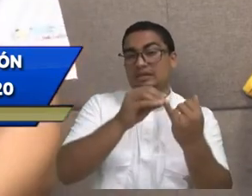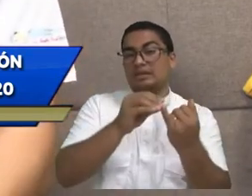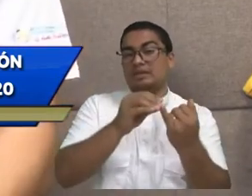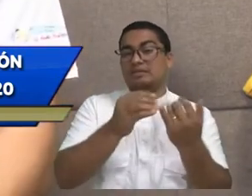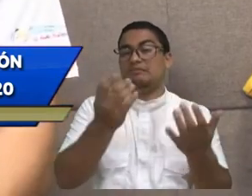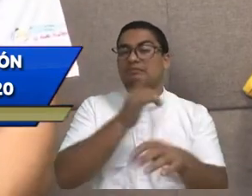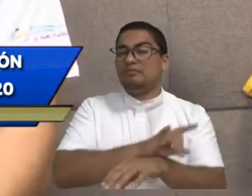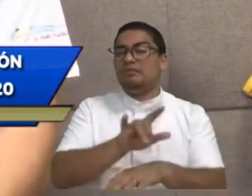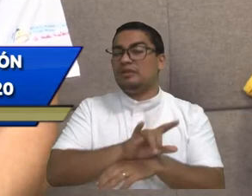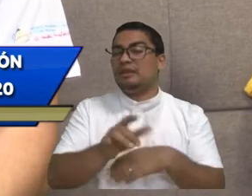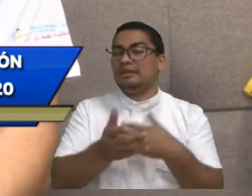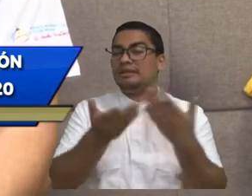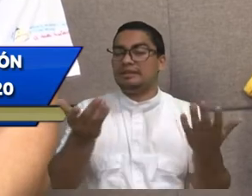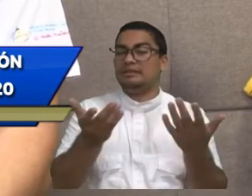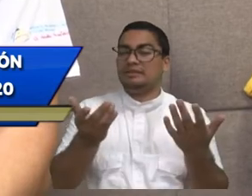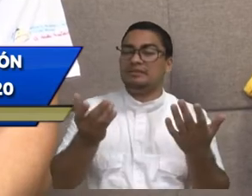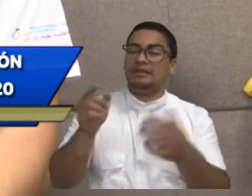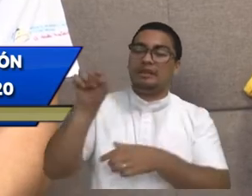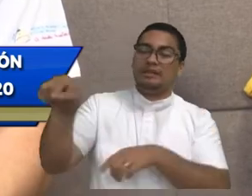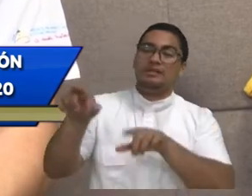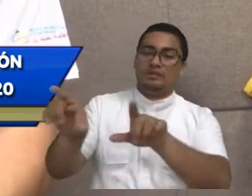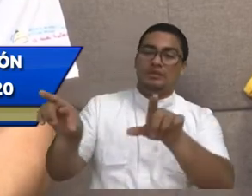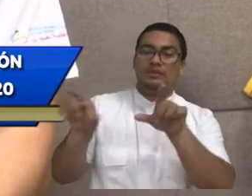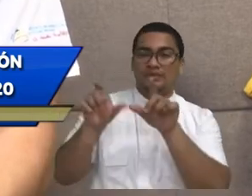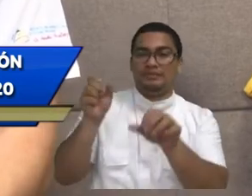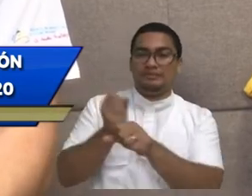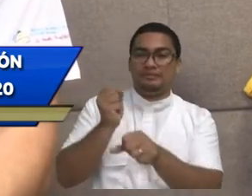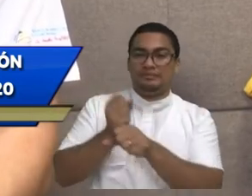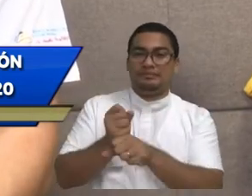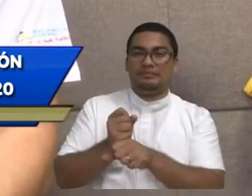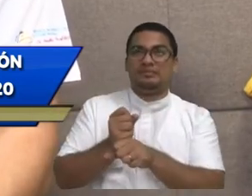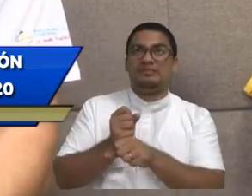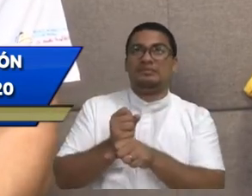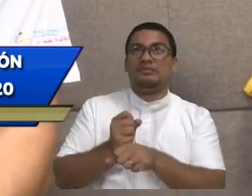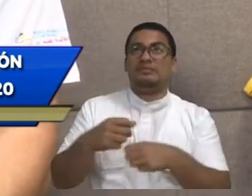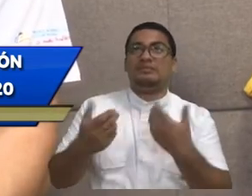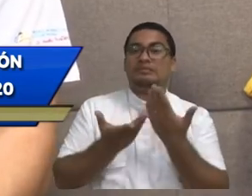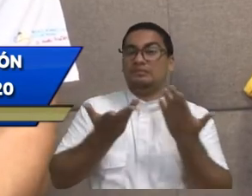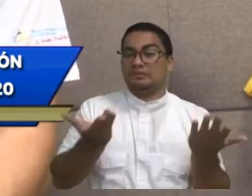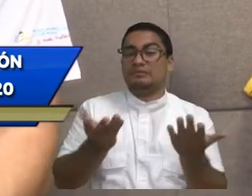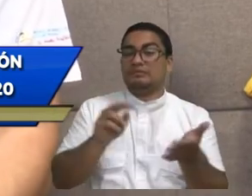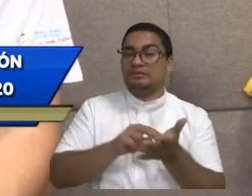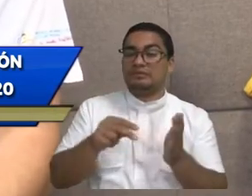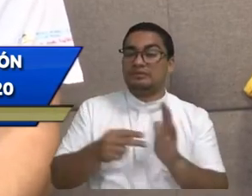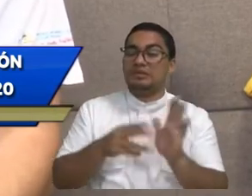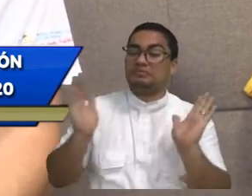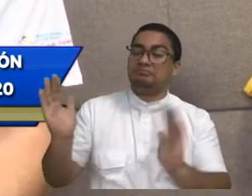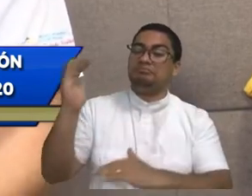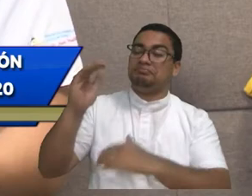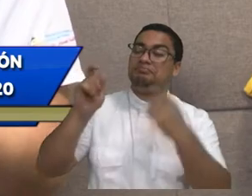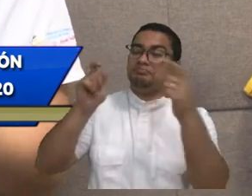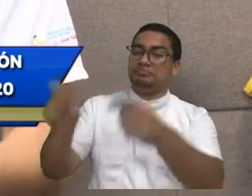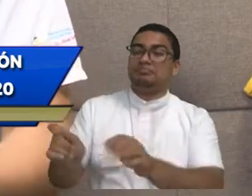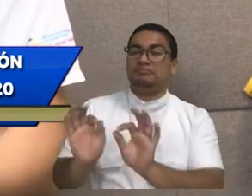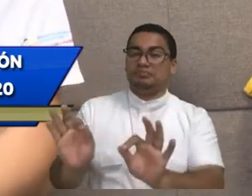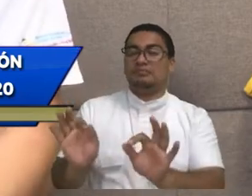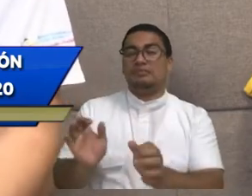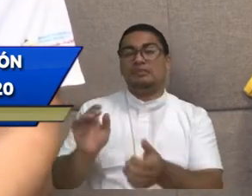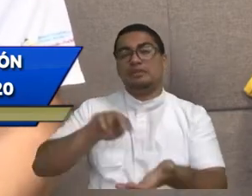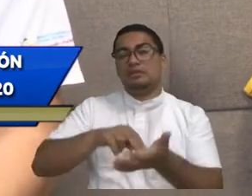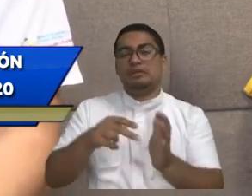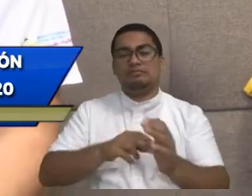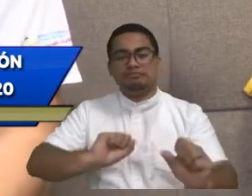a los protagonistas a los lugares productivos los ambientes de trabajo para identificar y certificar pues entonces estamos en esa dinámica